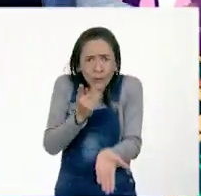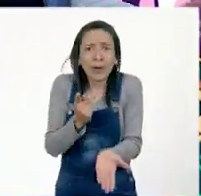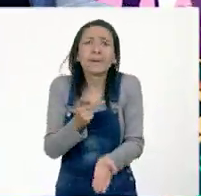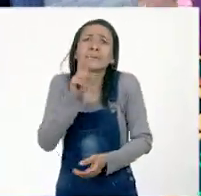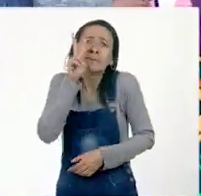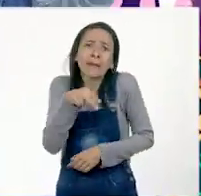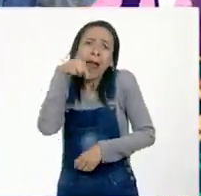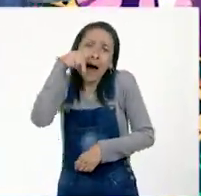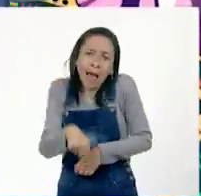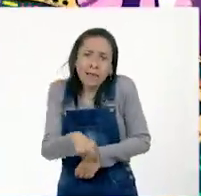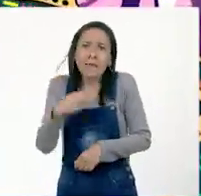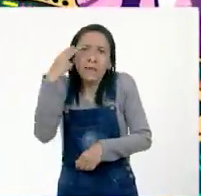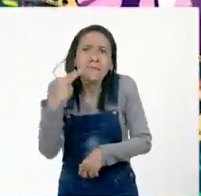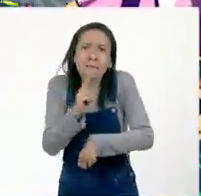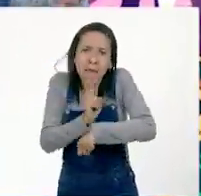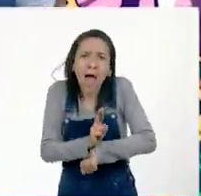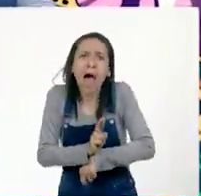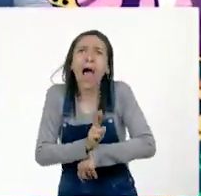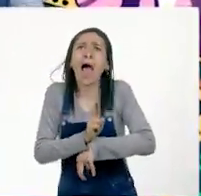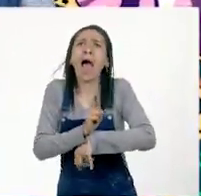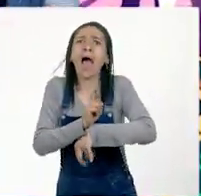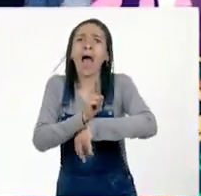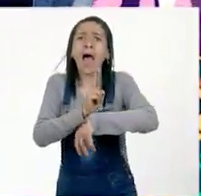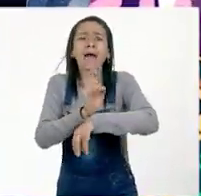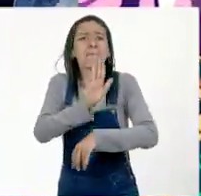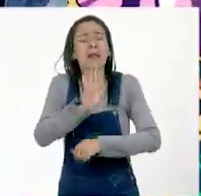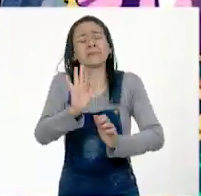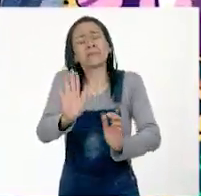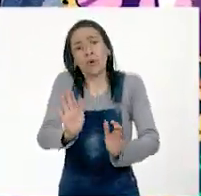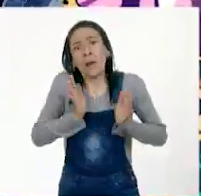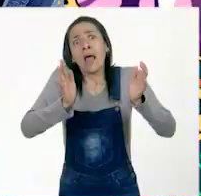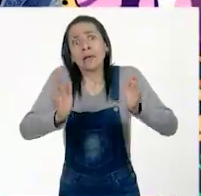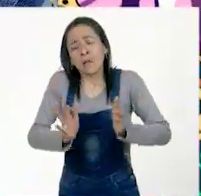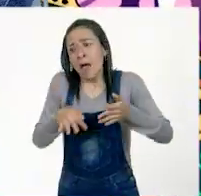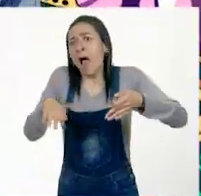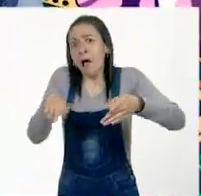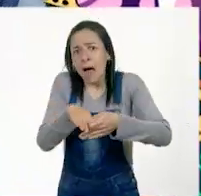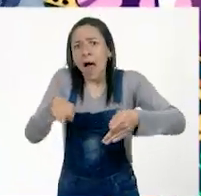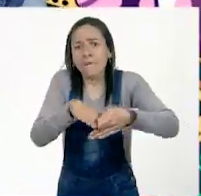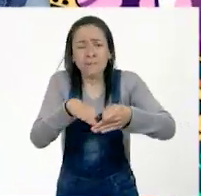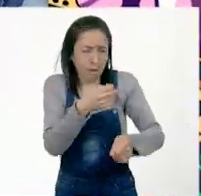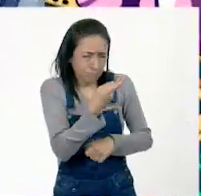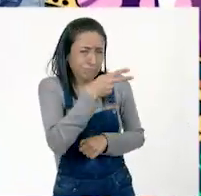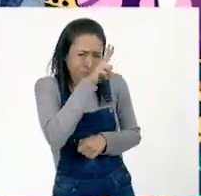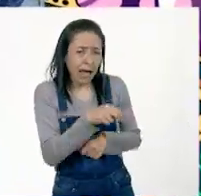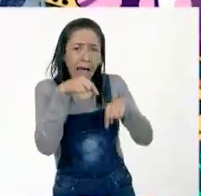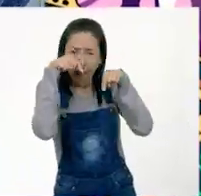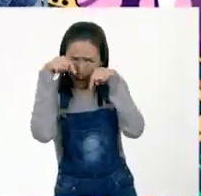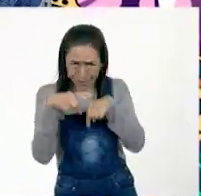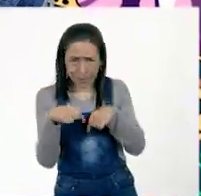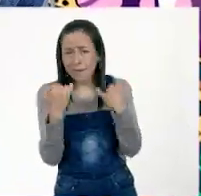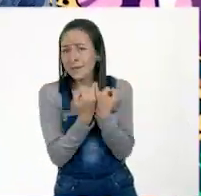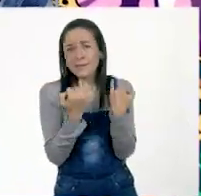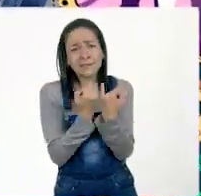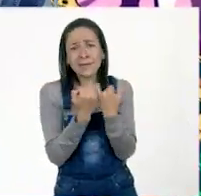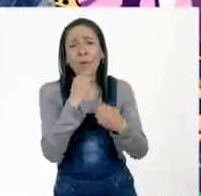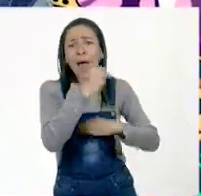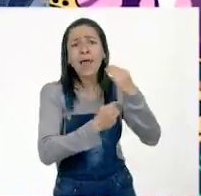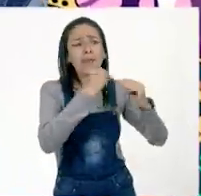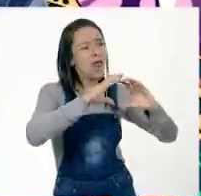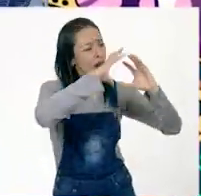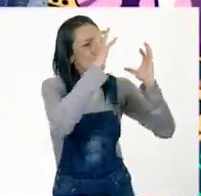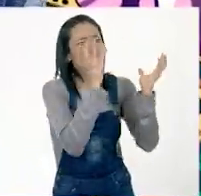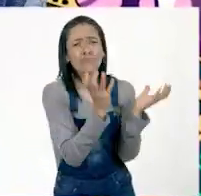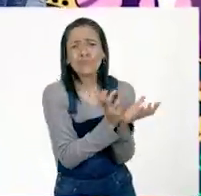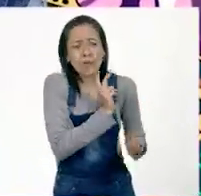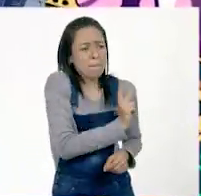espacial! ¡Nunca! ¡Nunca, amigo! Este viaje es igual que la vida en la Tierra. Las sorpresas aparecen en